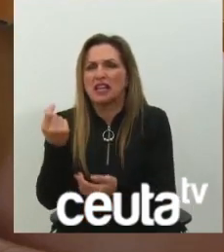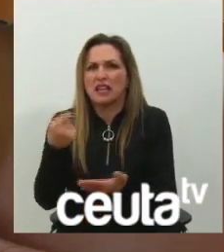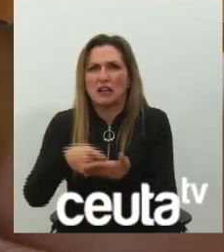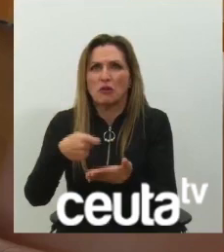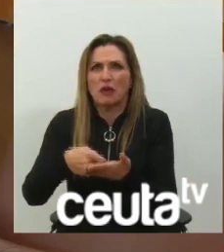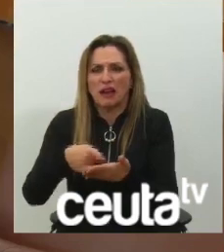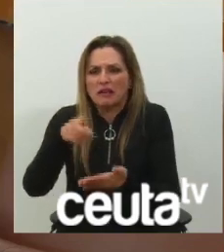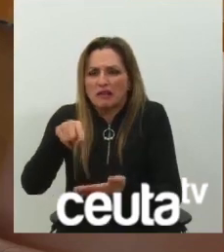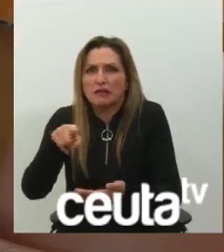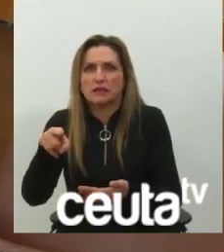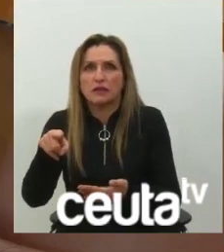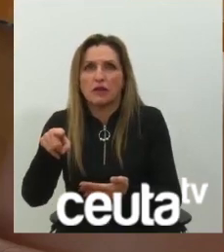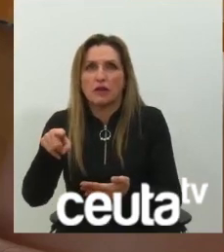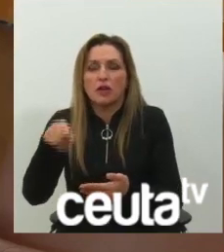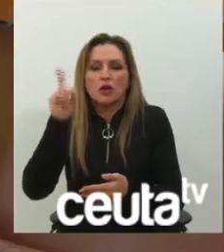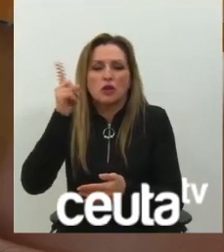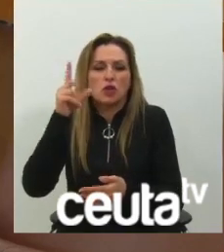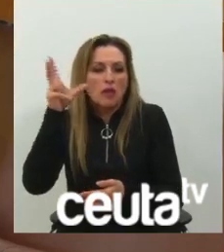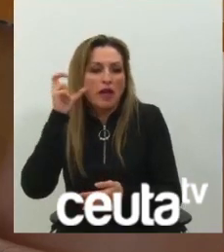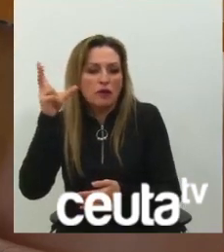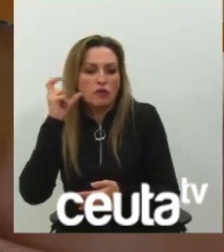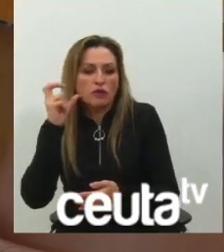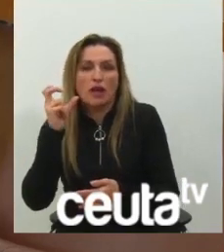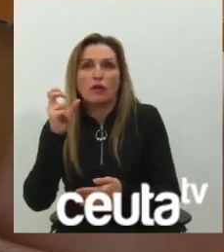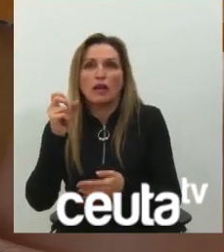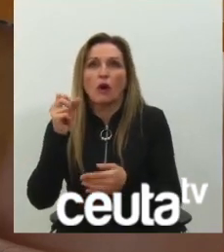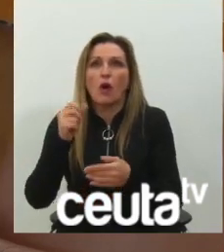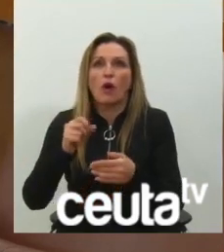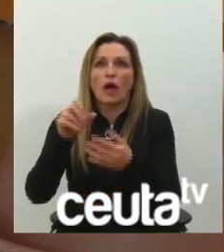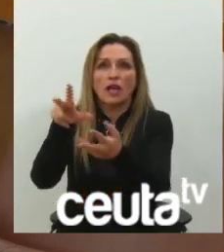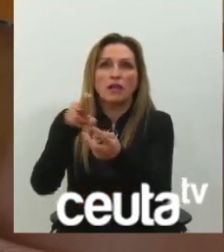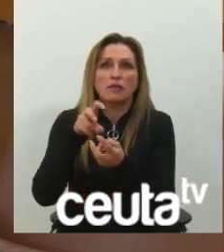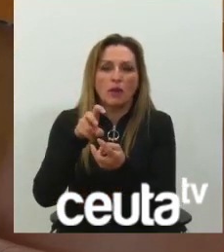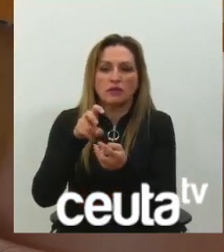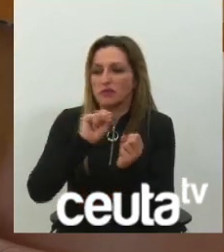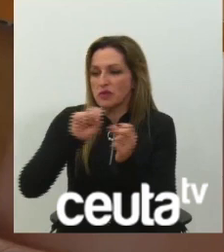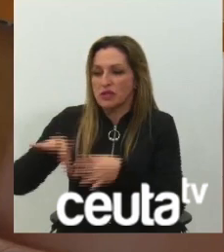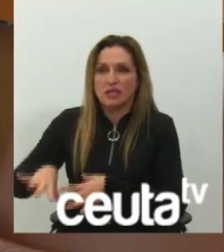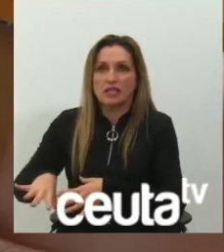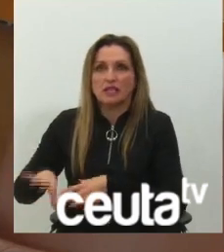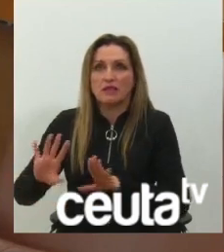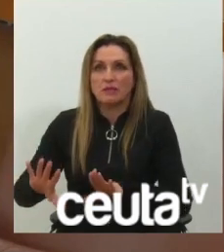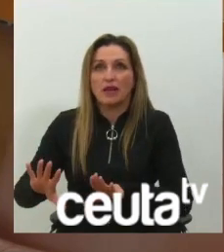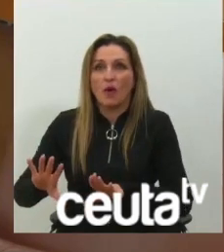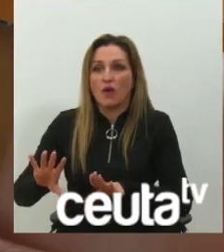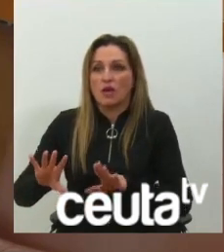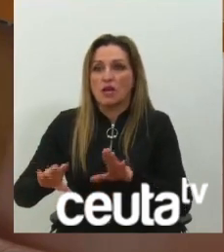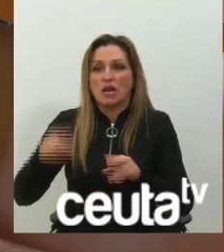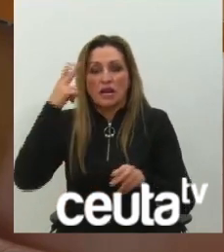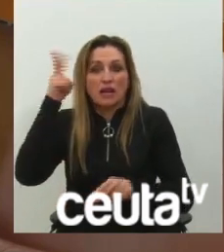que se quiten los impuestos como el de plusvalía pero ustedes no dan ningún argumento ningún razonamiento económico